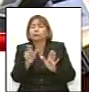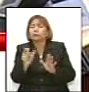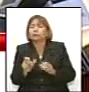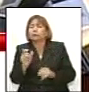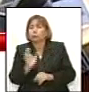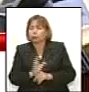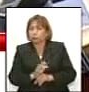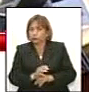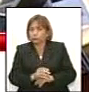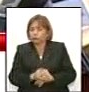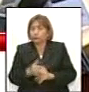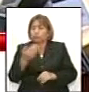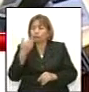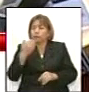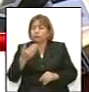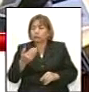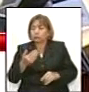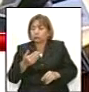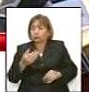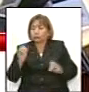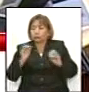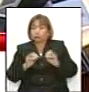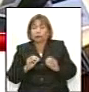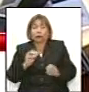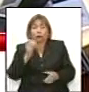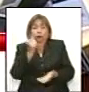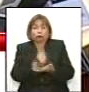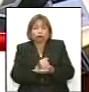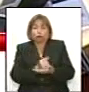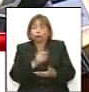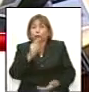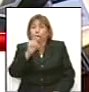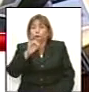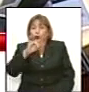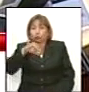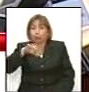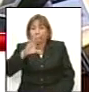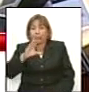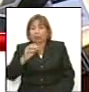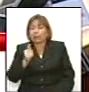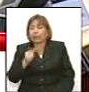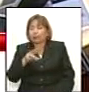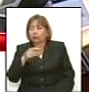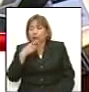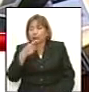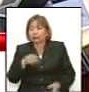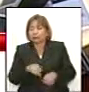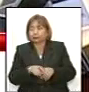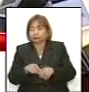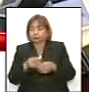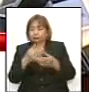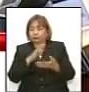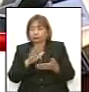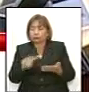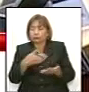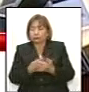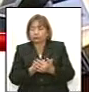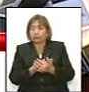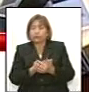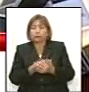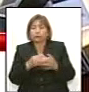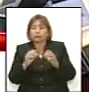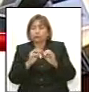está Tomás Atito Condemaite, está dentro de los sellos, y Túpac Amaru también. Le voy a hacer llegar, congresista, toda la